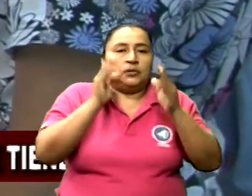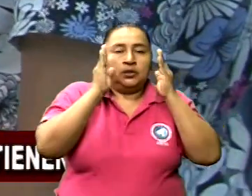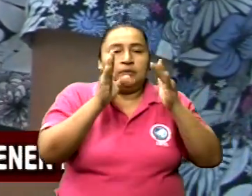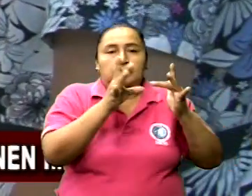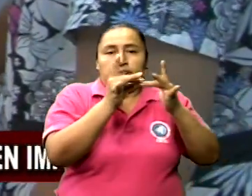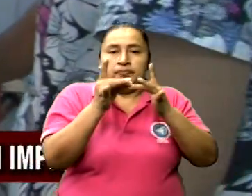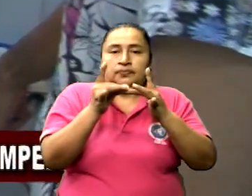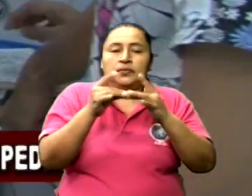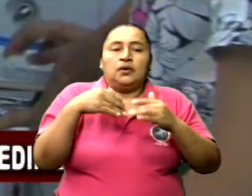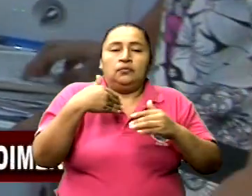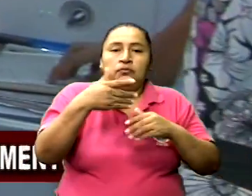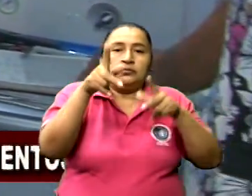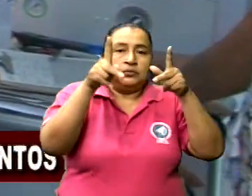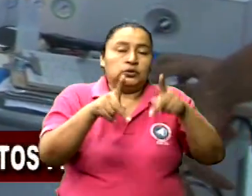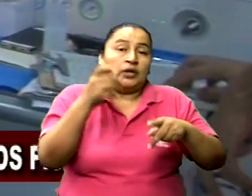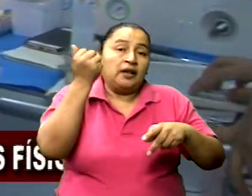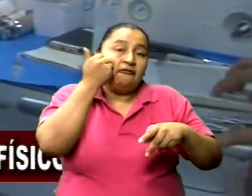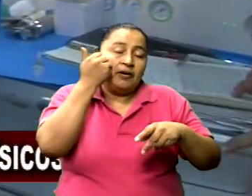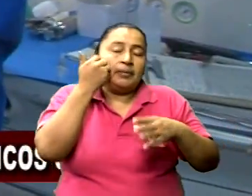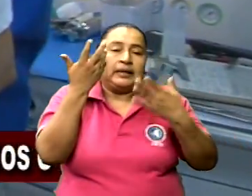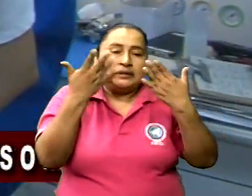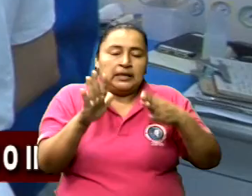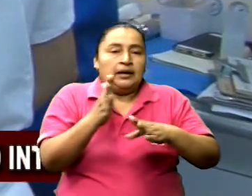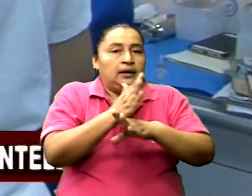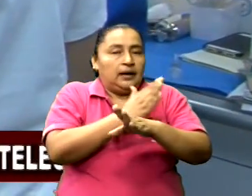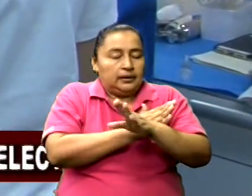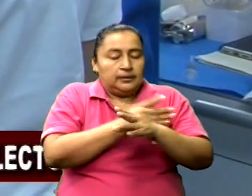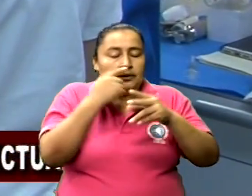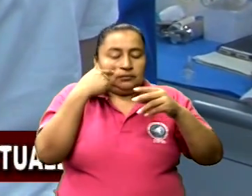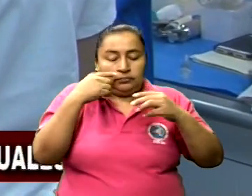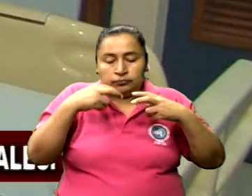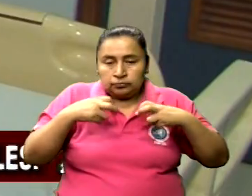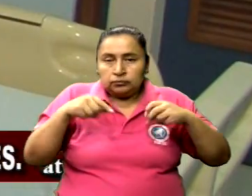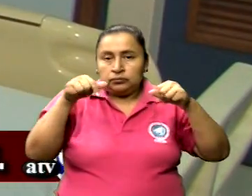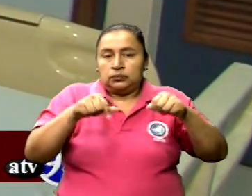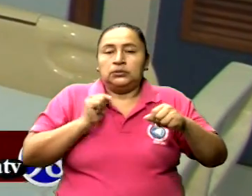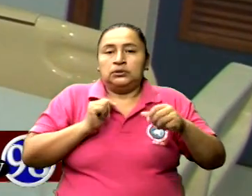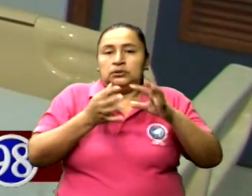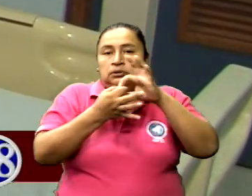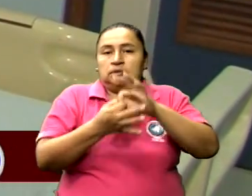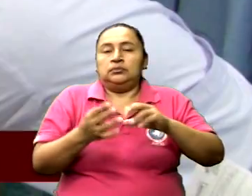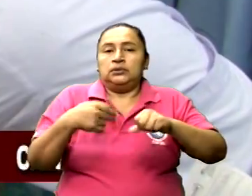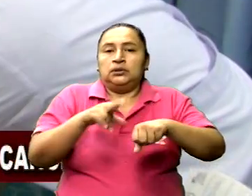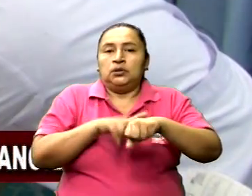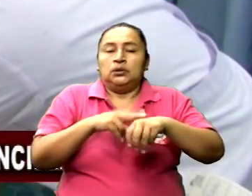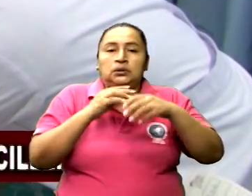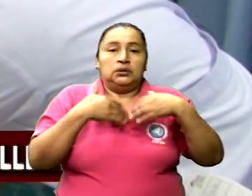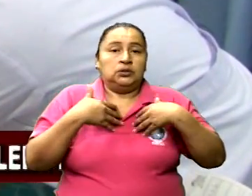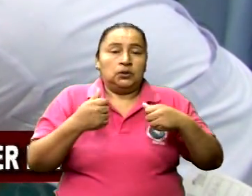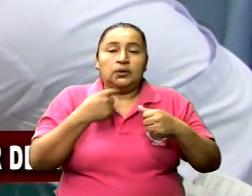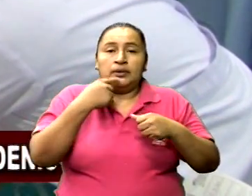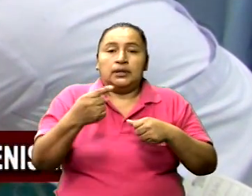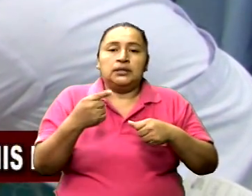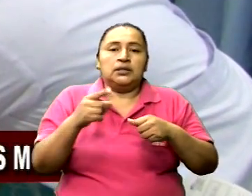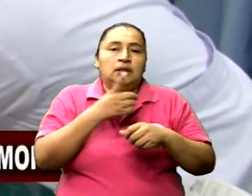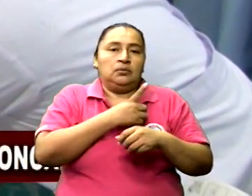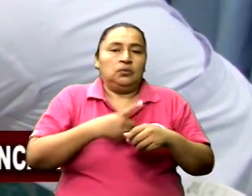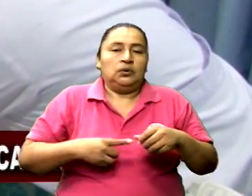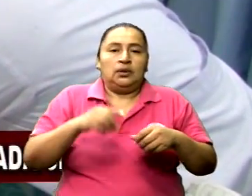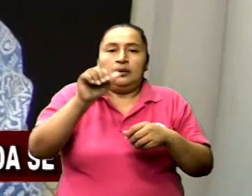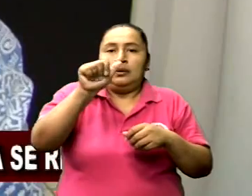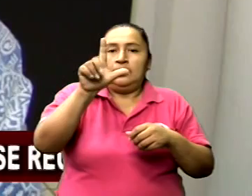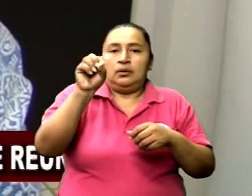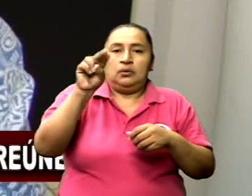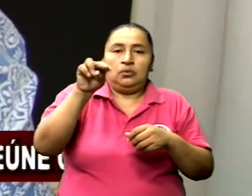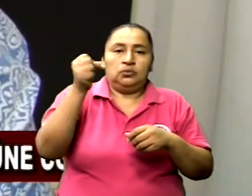especializada a los pacientes que han sido atendidos en el Sistema Nacional de Salud, explicó la parlamentaria Alonso.